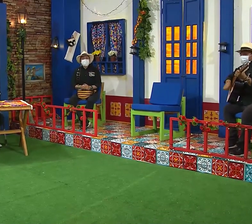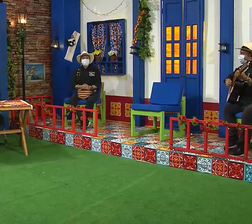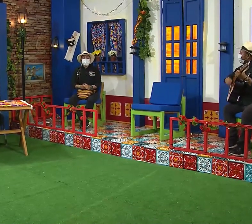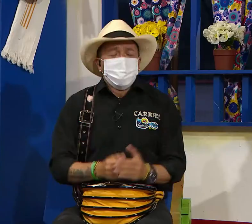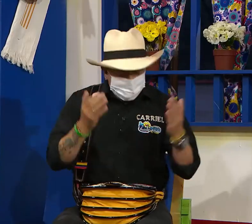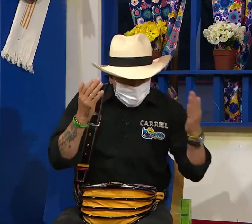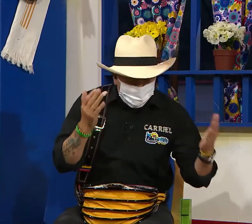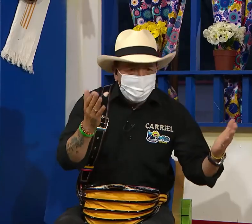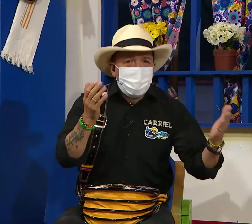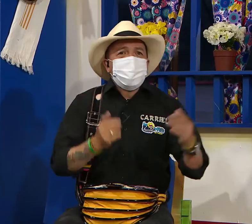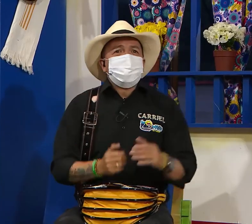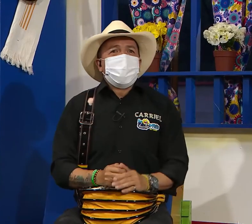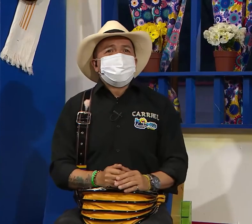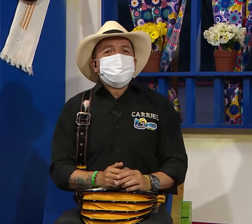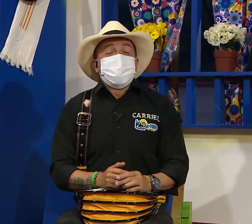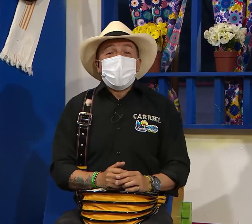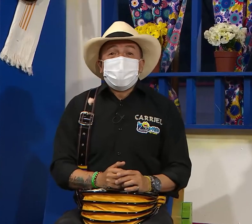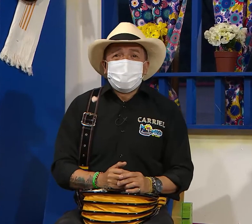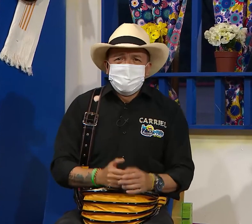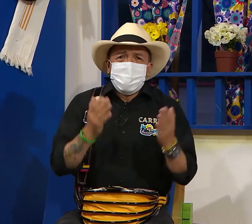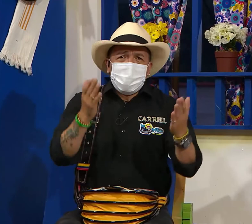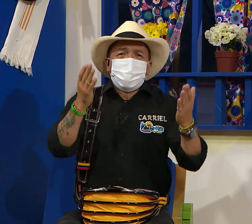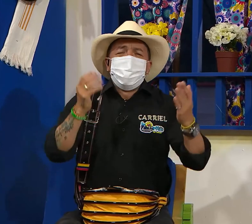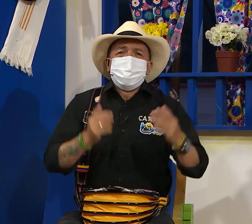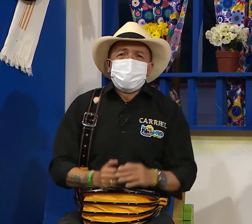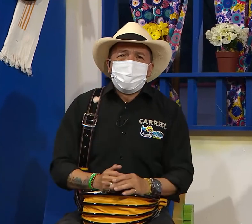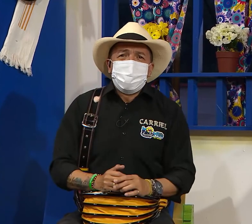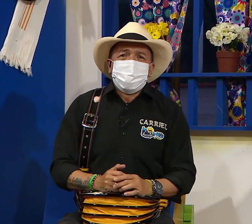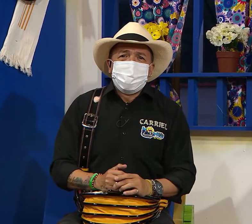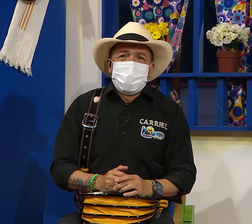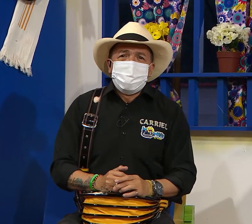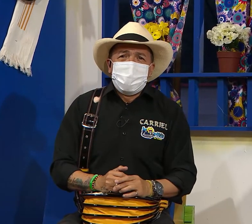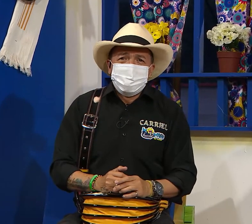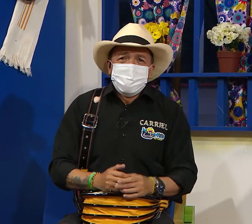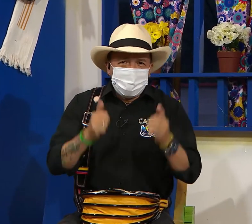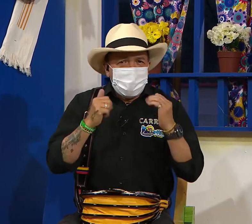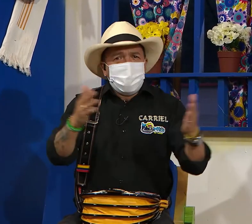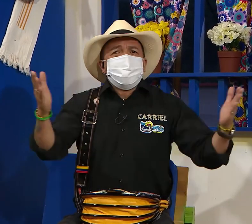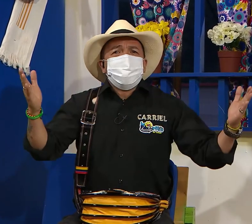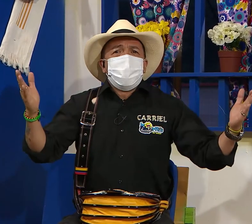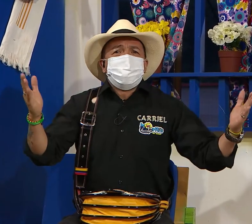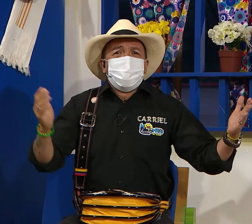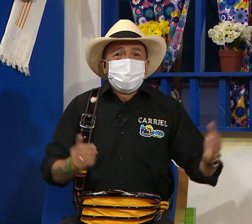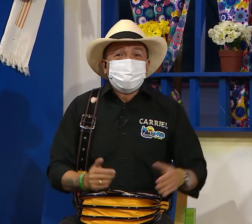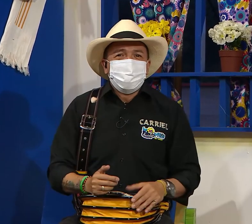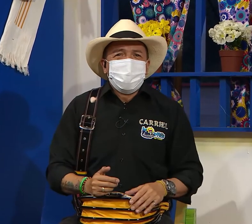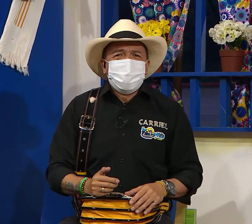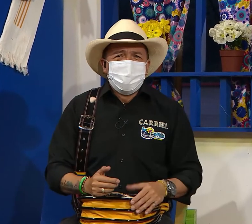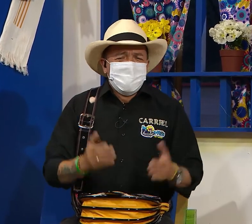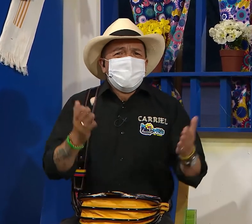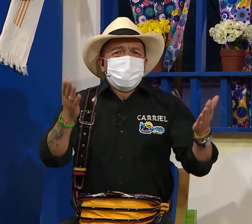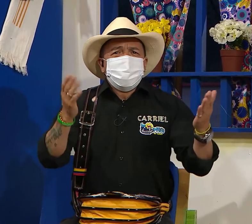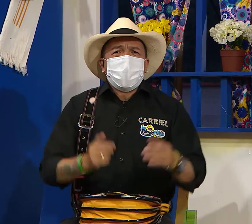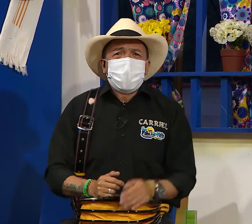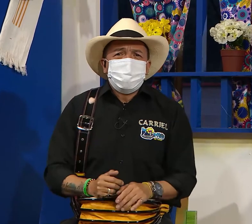honor y respeto se los voy a presentar. Ha comenzado el programa que a esto le pone